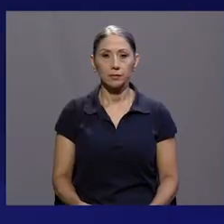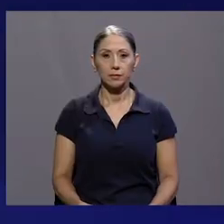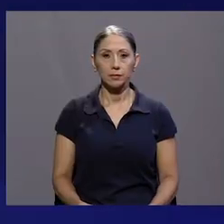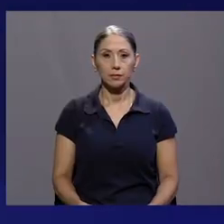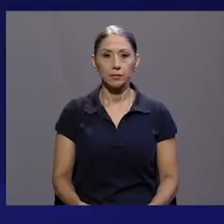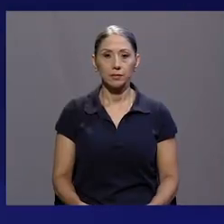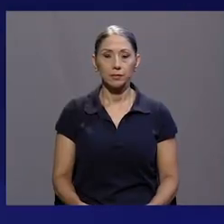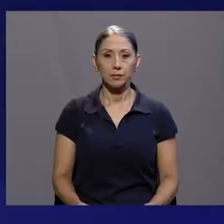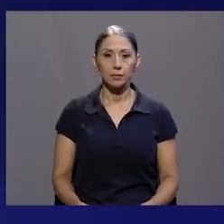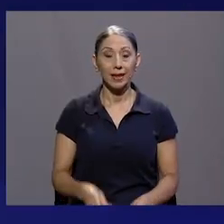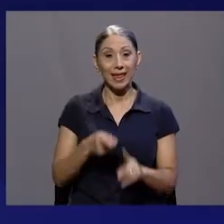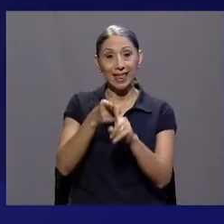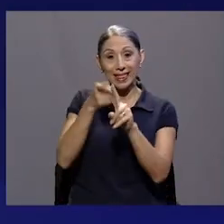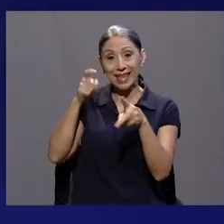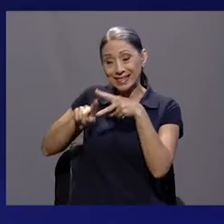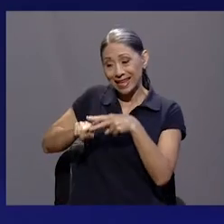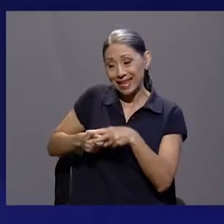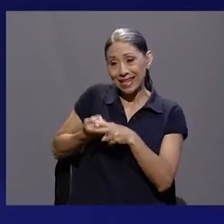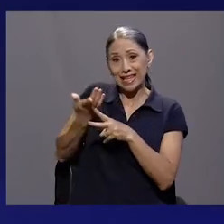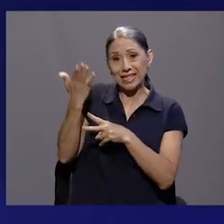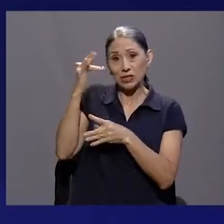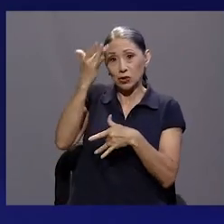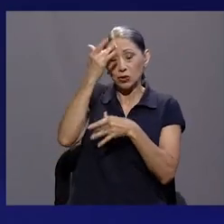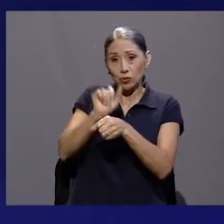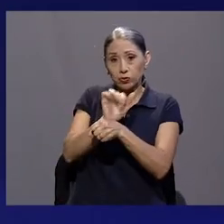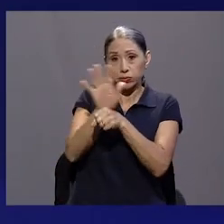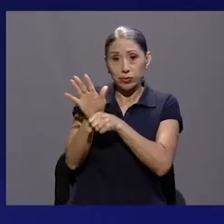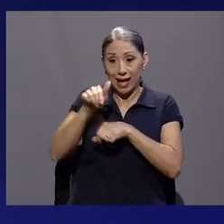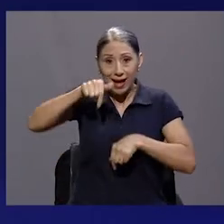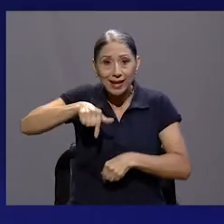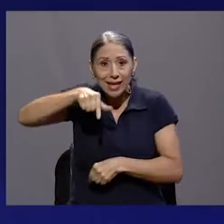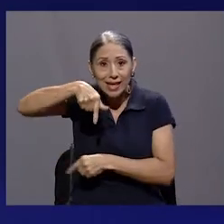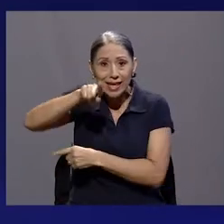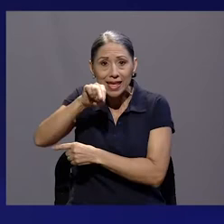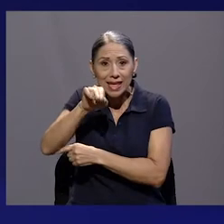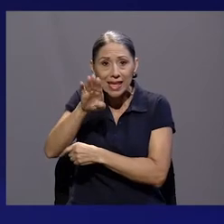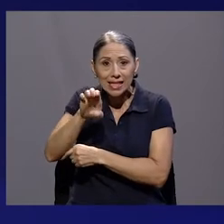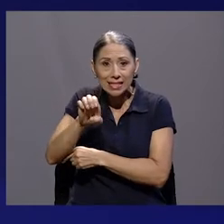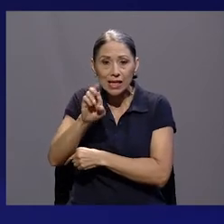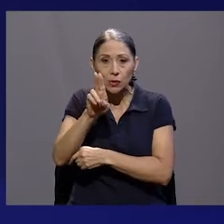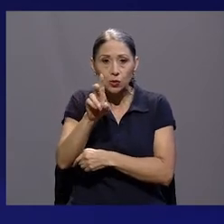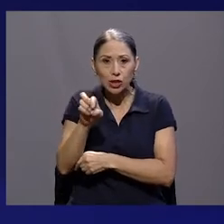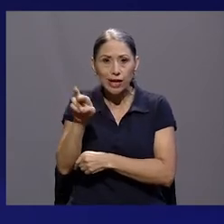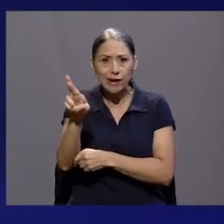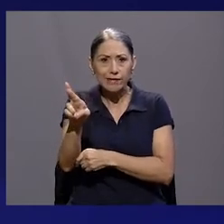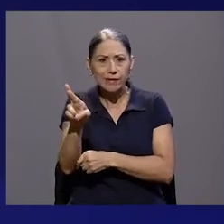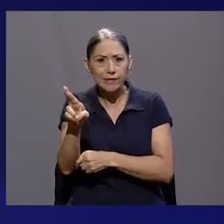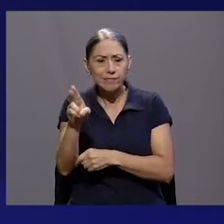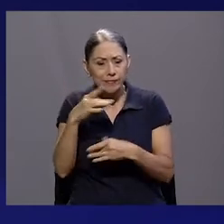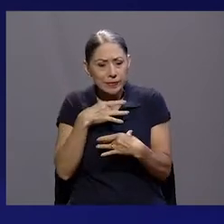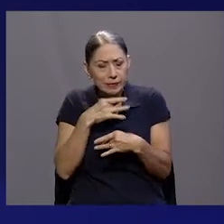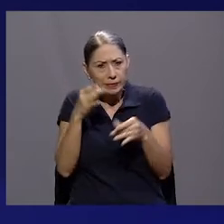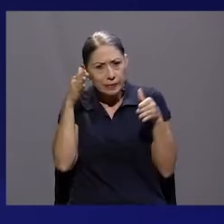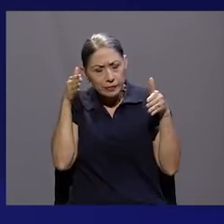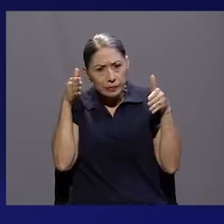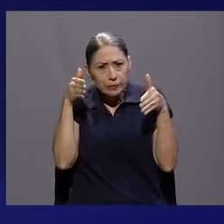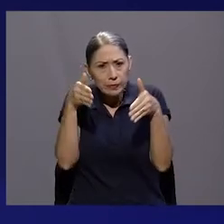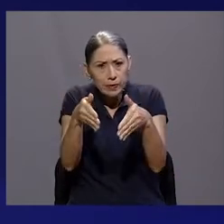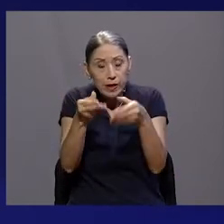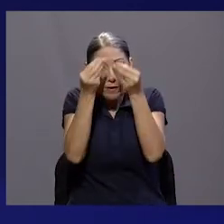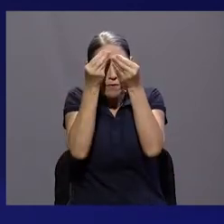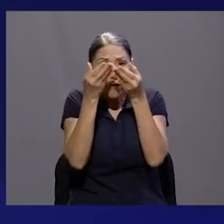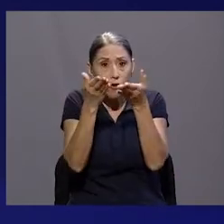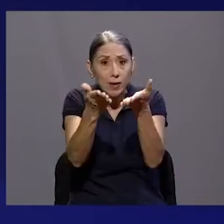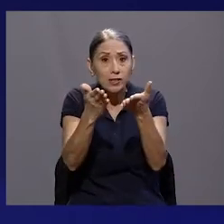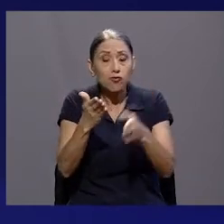desde inicios de la pandemia en 15 boozer nos hemos preocupado por traerle a usted información que le ayude a mejorar su calidad de vida